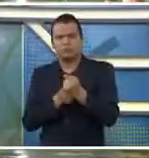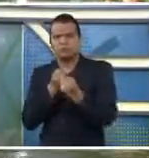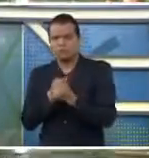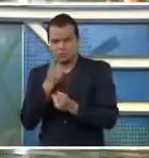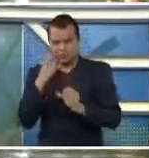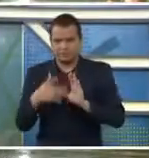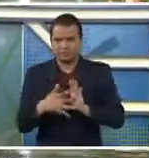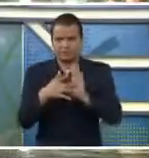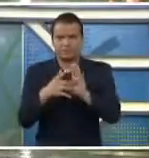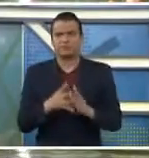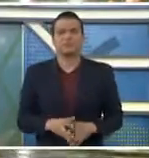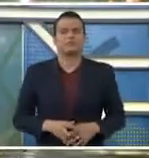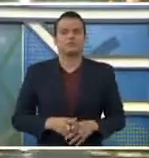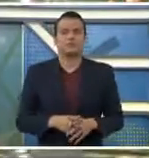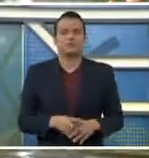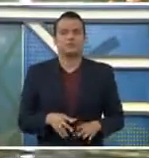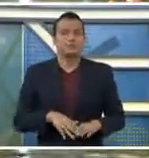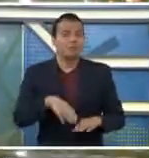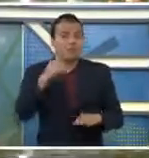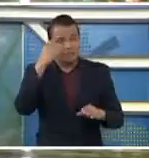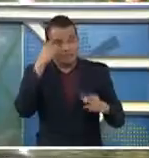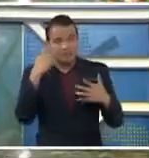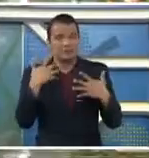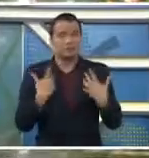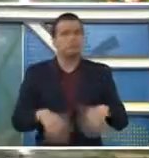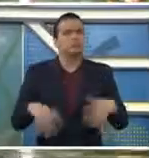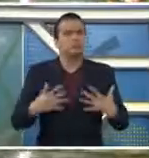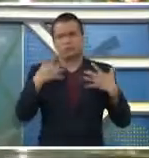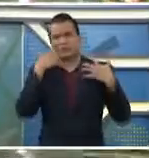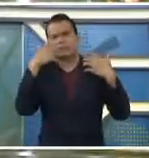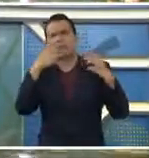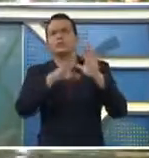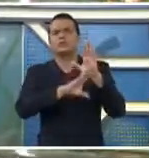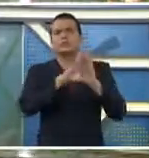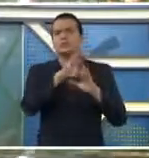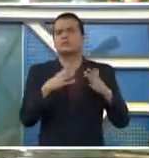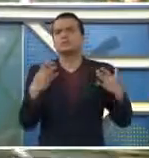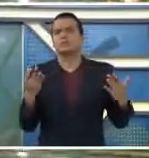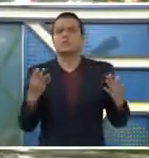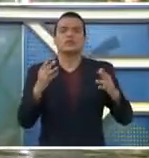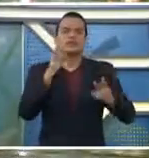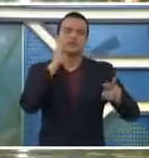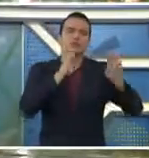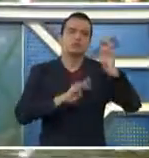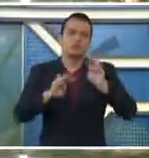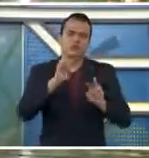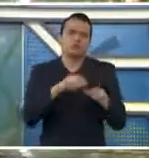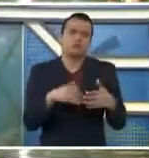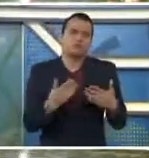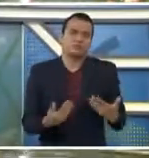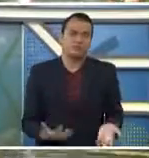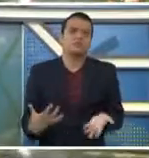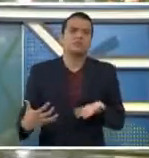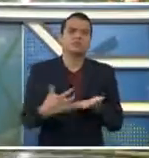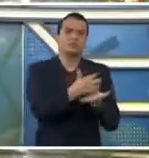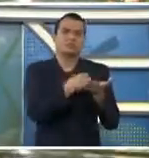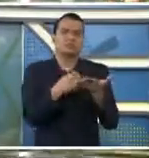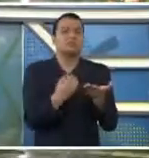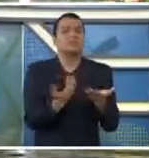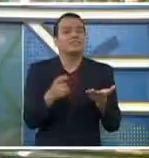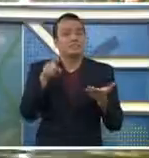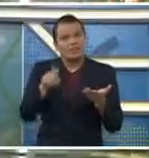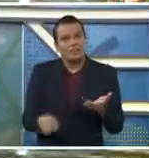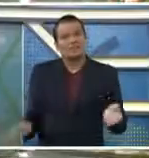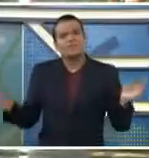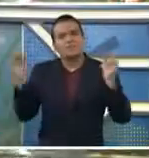corporaciones. El turismo es el sector que más crece en el país, el que más derrama económica genera. Por tanto, necesitamos activar